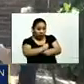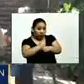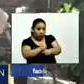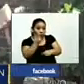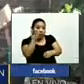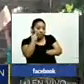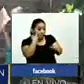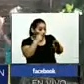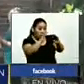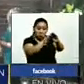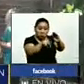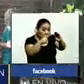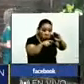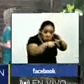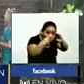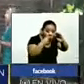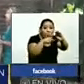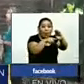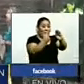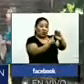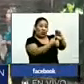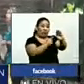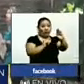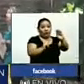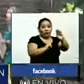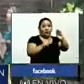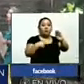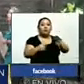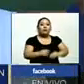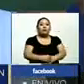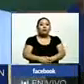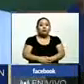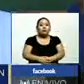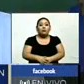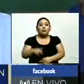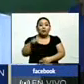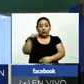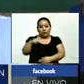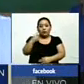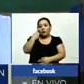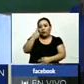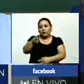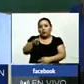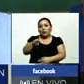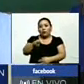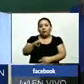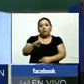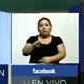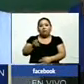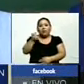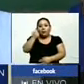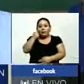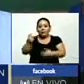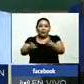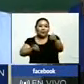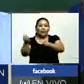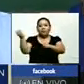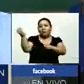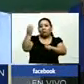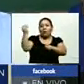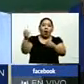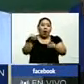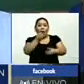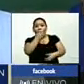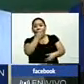a tomar medidas más fuertes contra este tipo de ciudadanos. Que en esta vez sí, por eso han dado la ambulancia